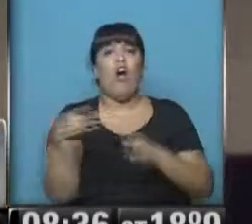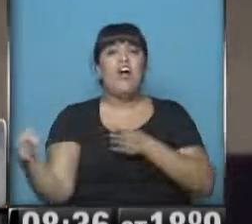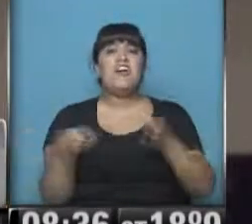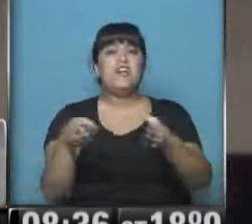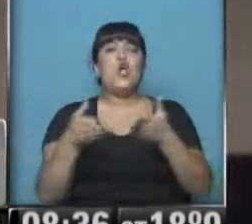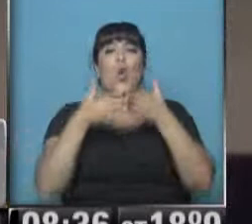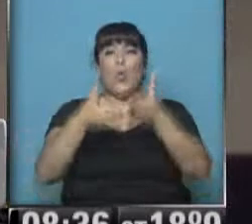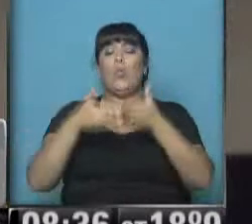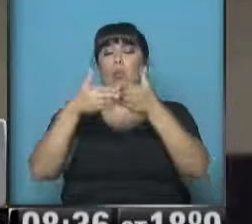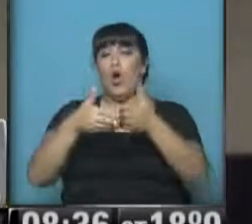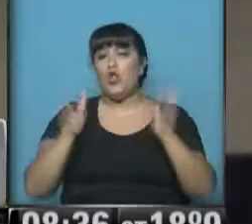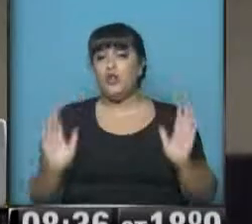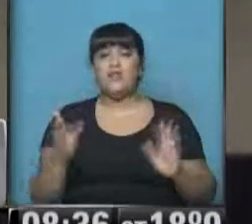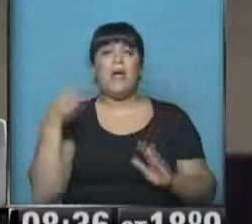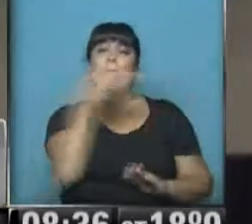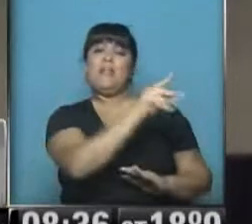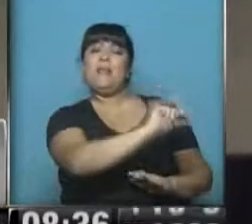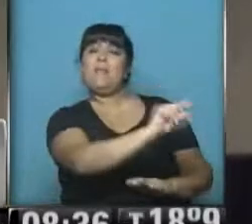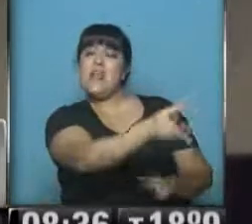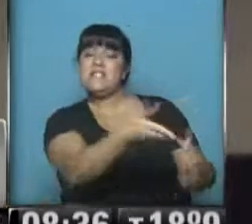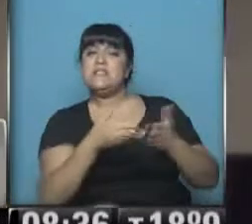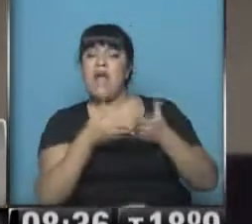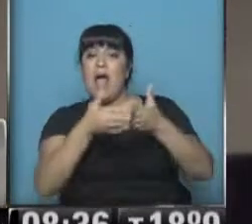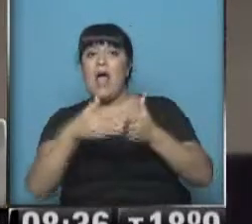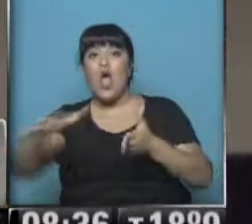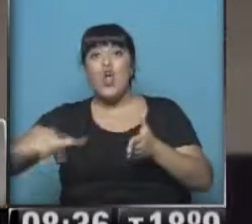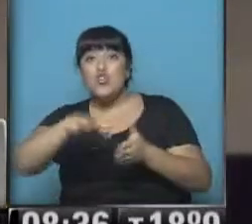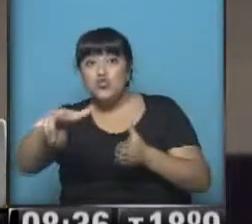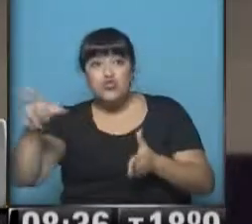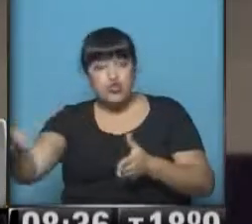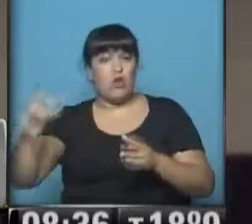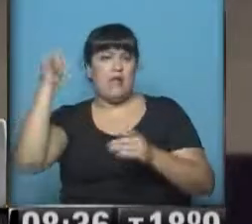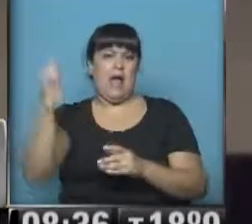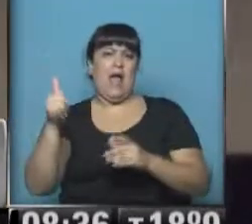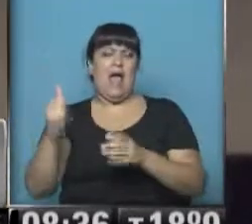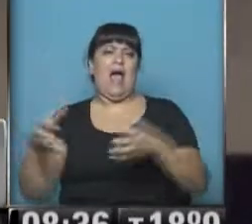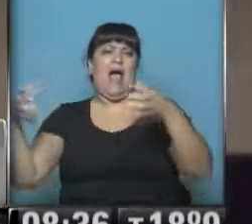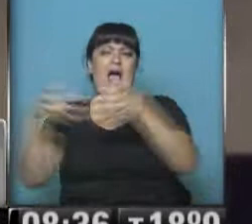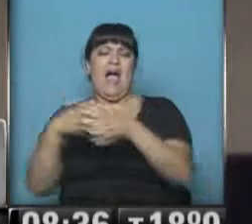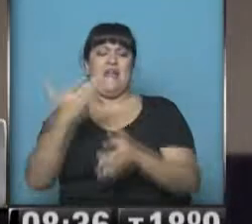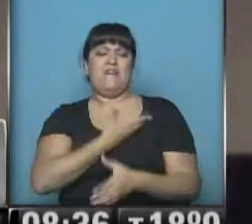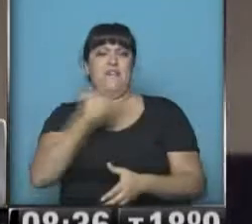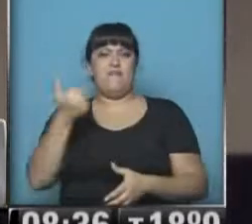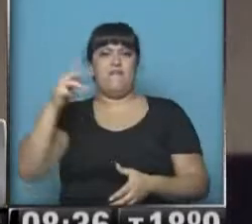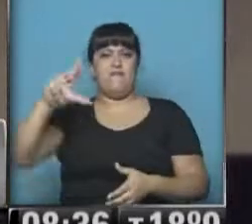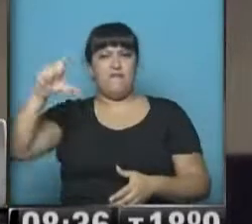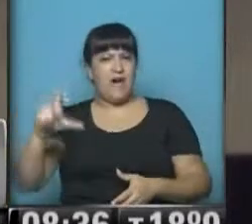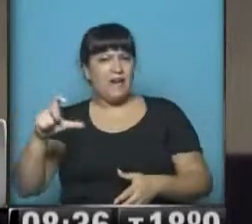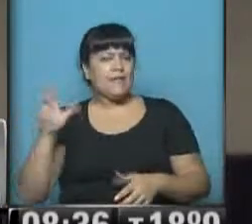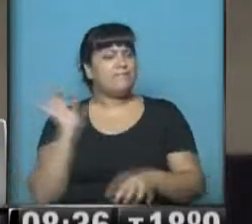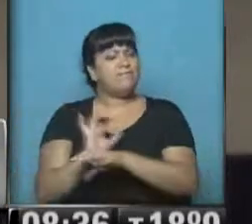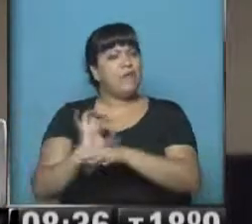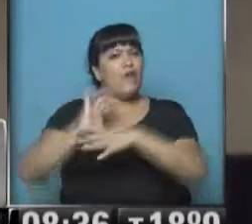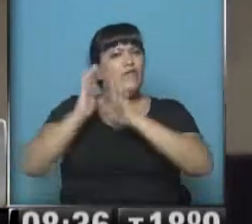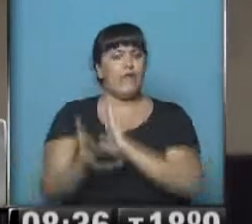bote que pidió prestado a una zona donde está el frente 34 de las farc ese era un poco ponerse